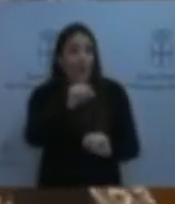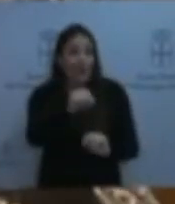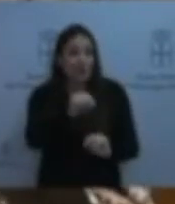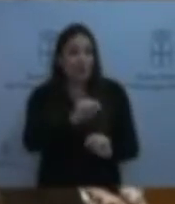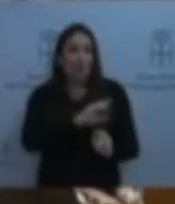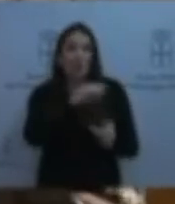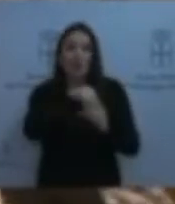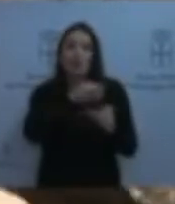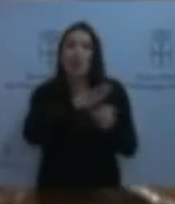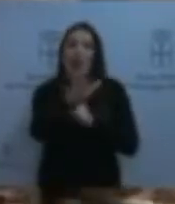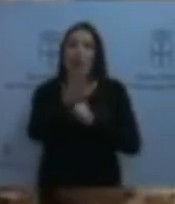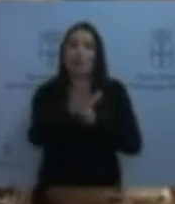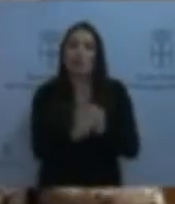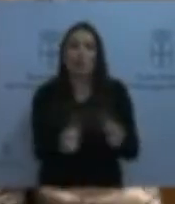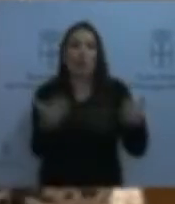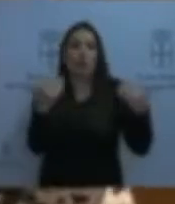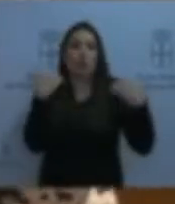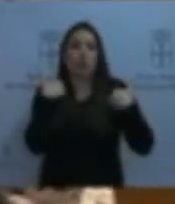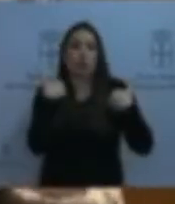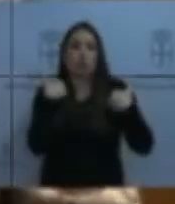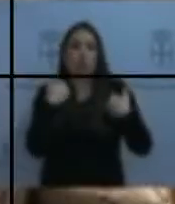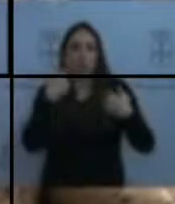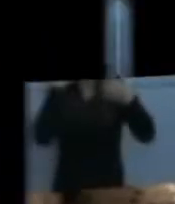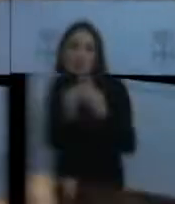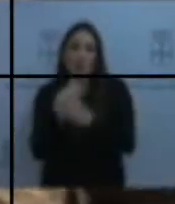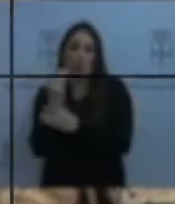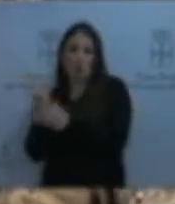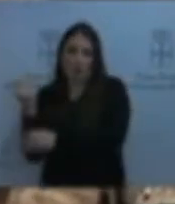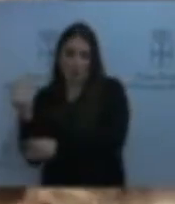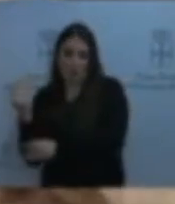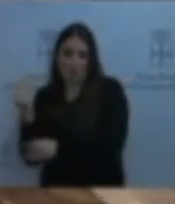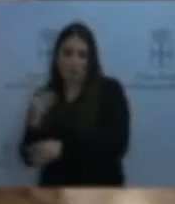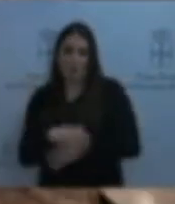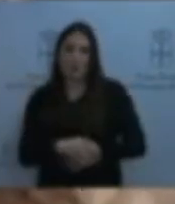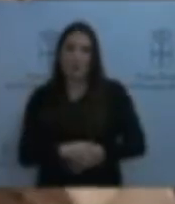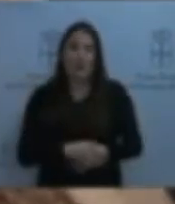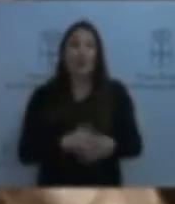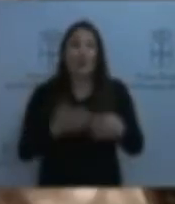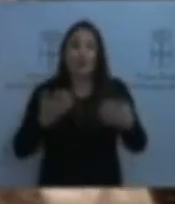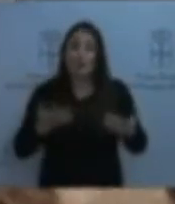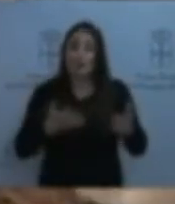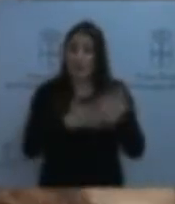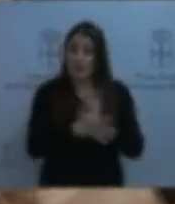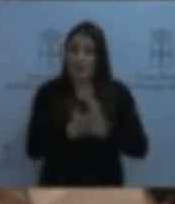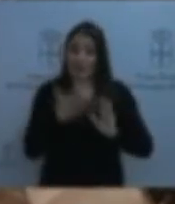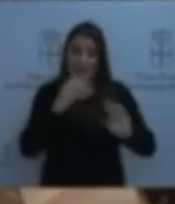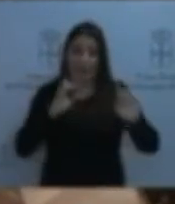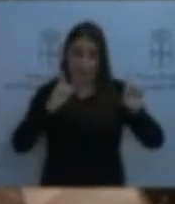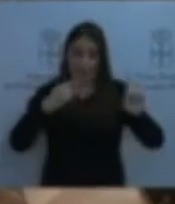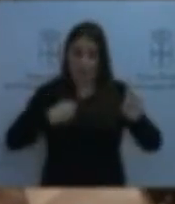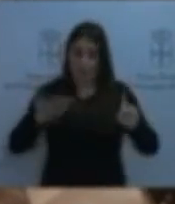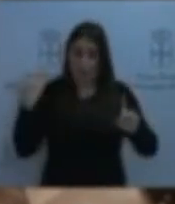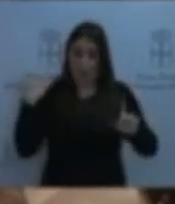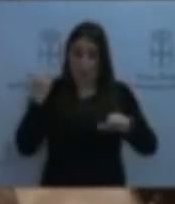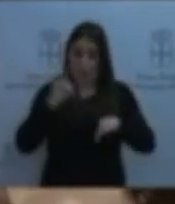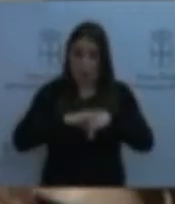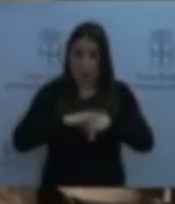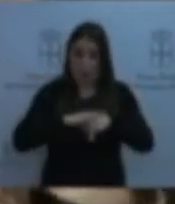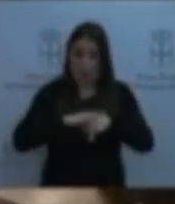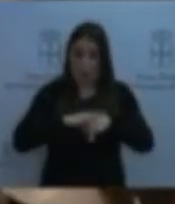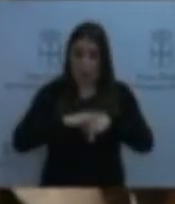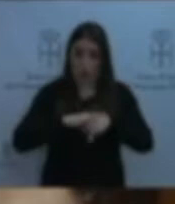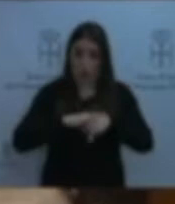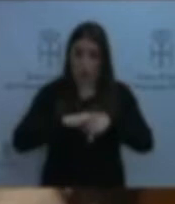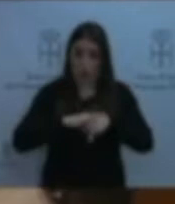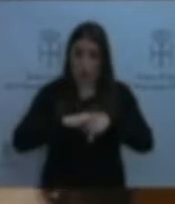del ámbito de la competencia de la seguridad industrial. Y yo creo, por tanto, yendo al caso de